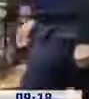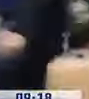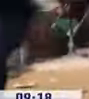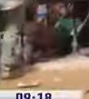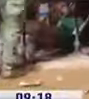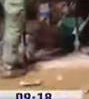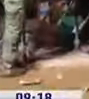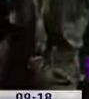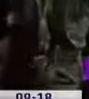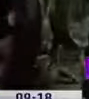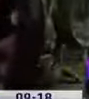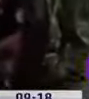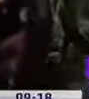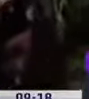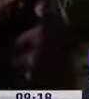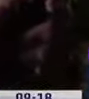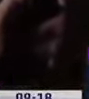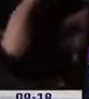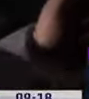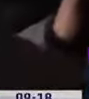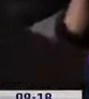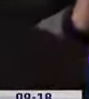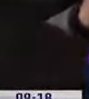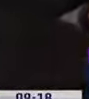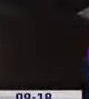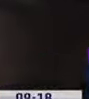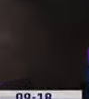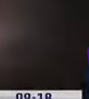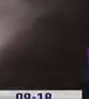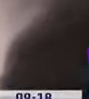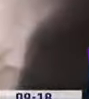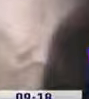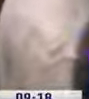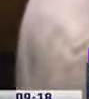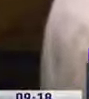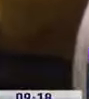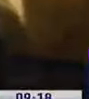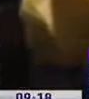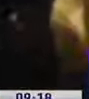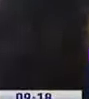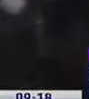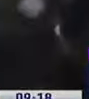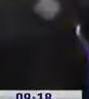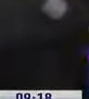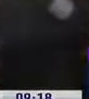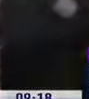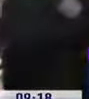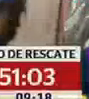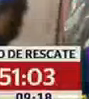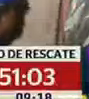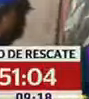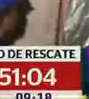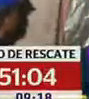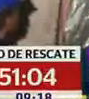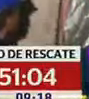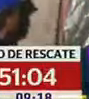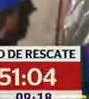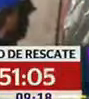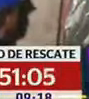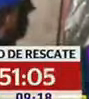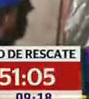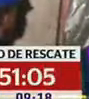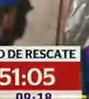Vamos a retornar en un minuto más en el primer noticiero de la comunidad. Informe completo los rescates que a esta hora se dan en Ciudad de México frente